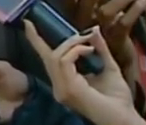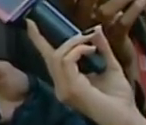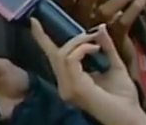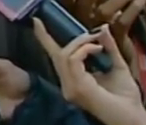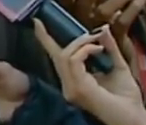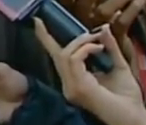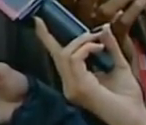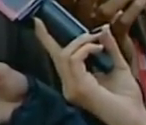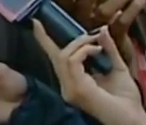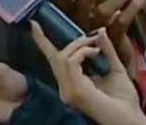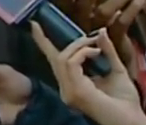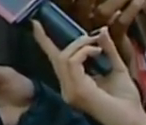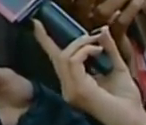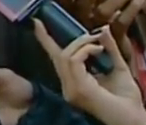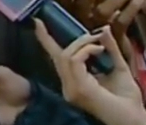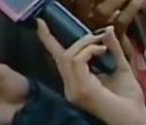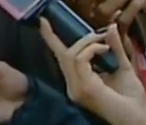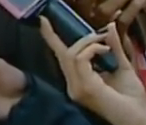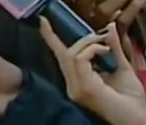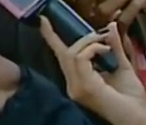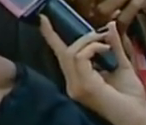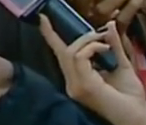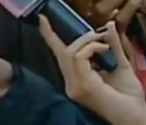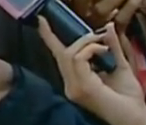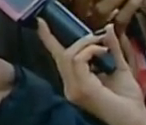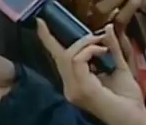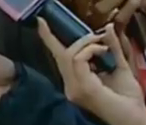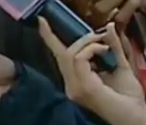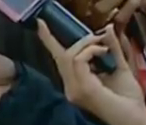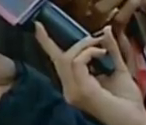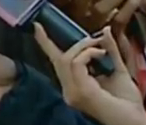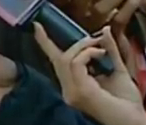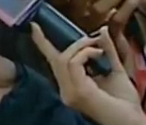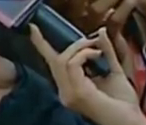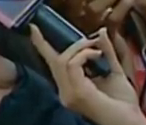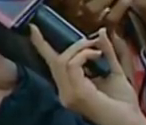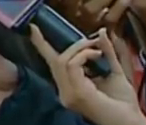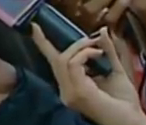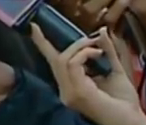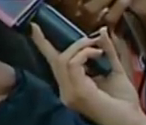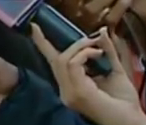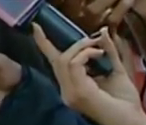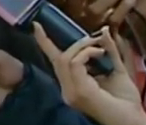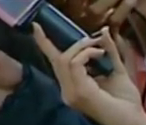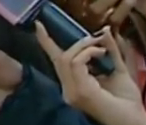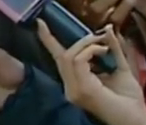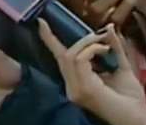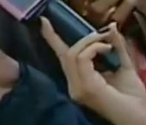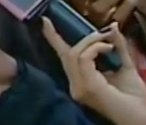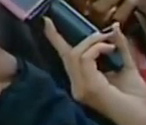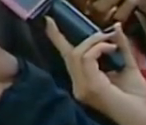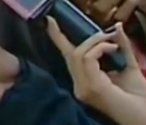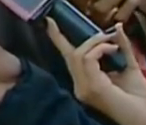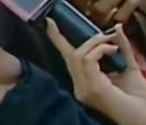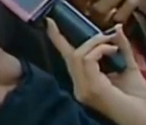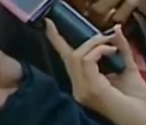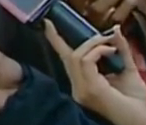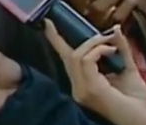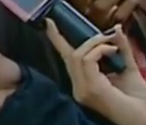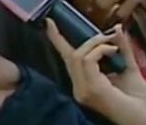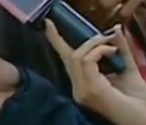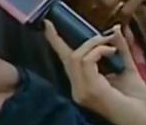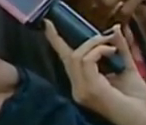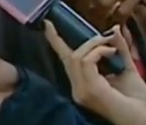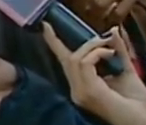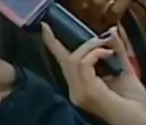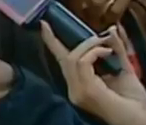productiva, diversificada, que sirva de base material al socialismo bolivariano. Entonces, se trata de una política global que ha